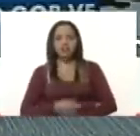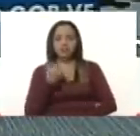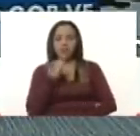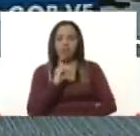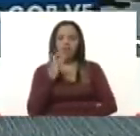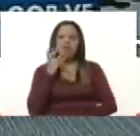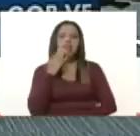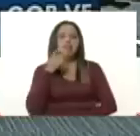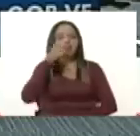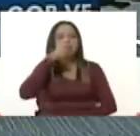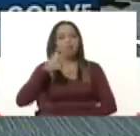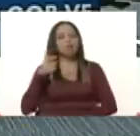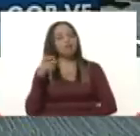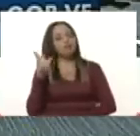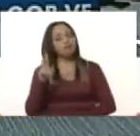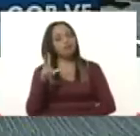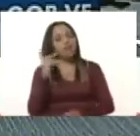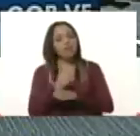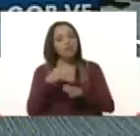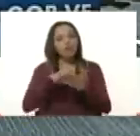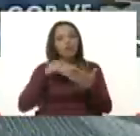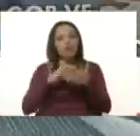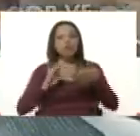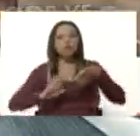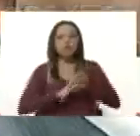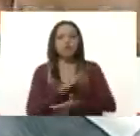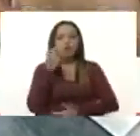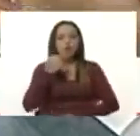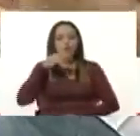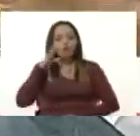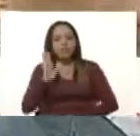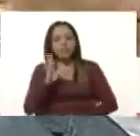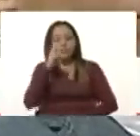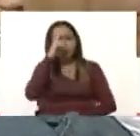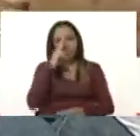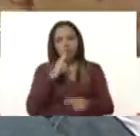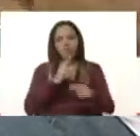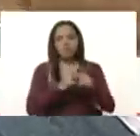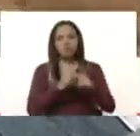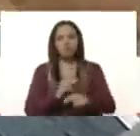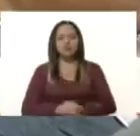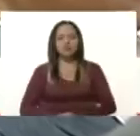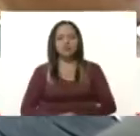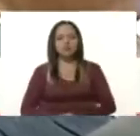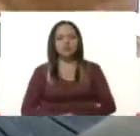del pueblo, en su compromiso, en su honestidad.